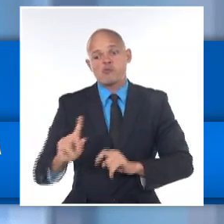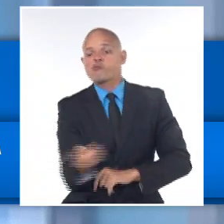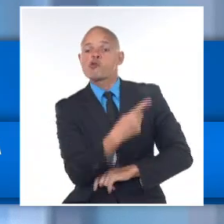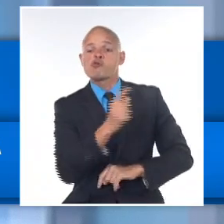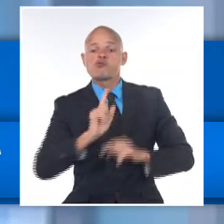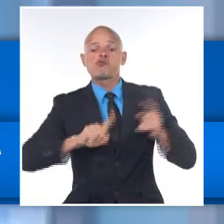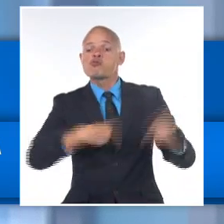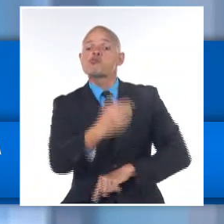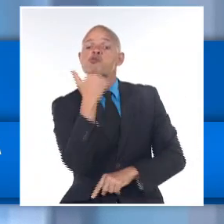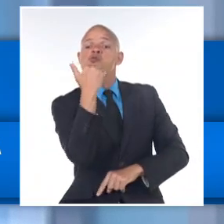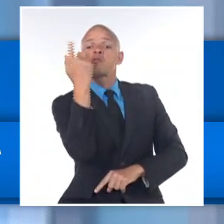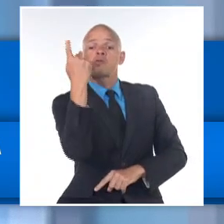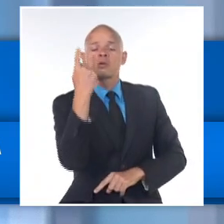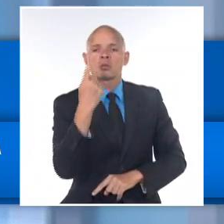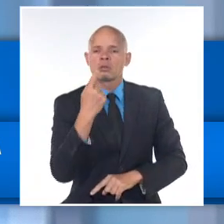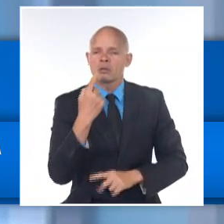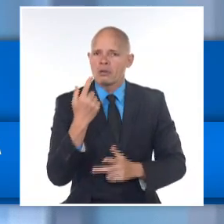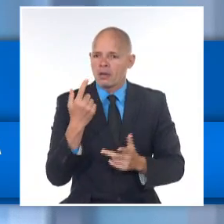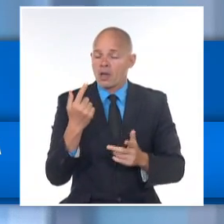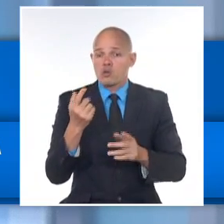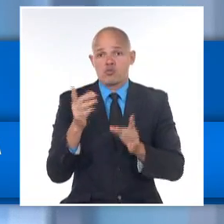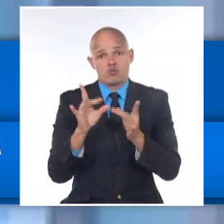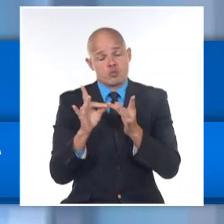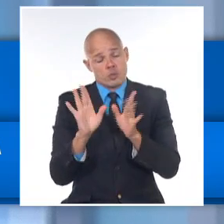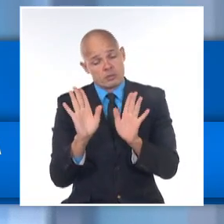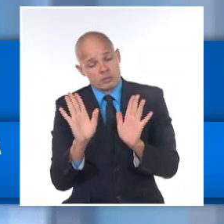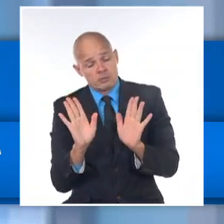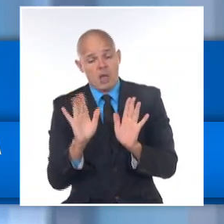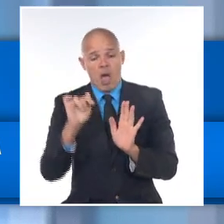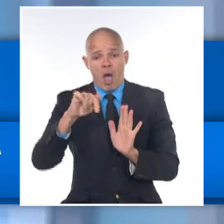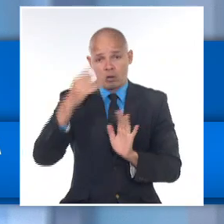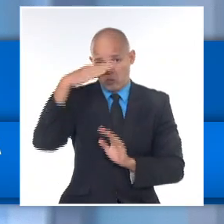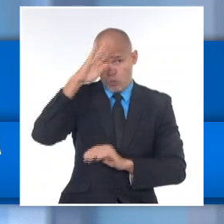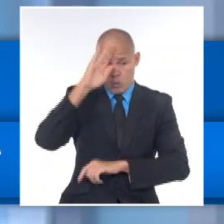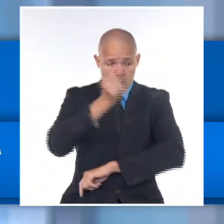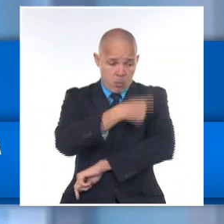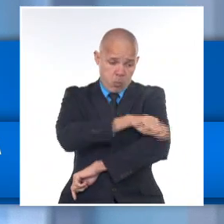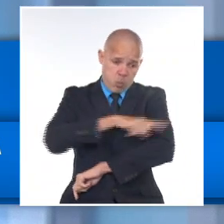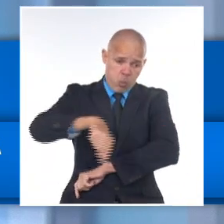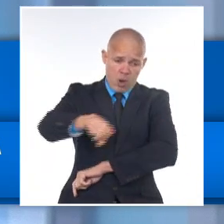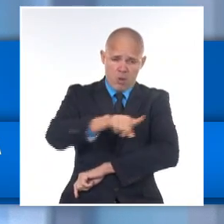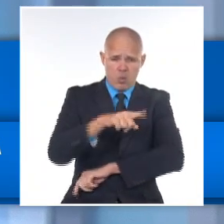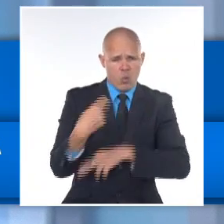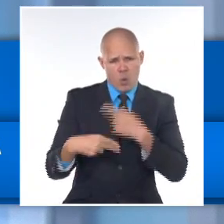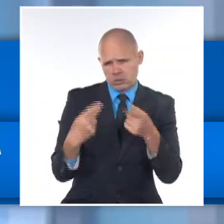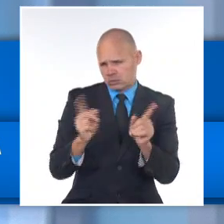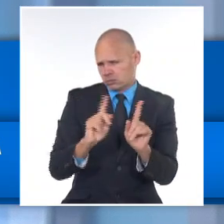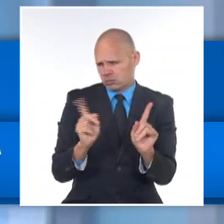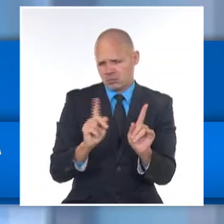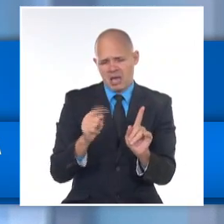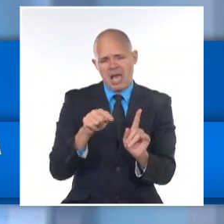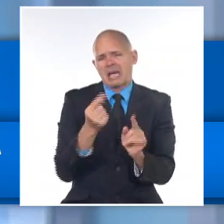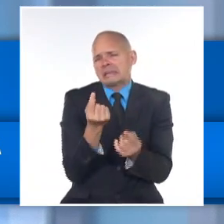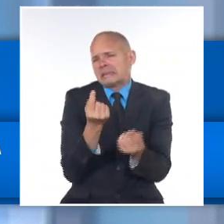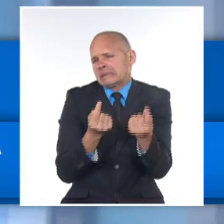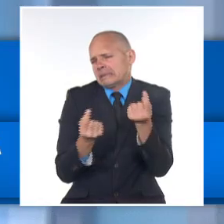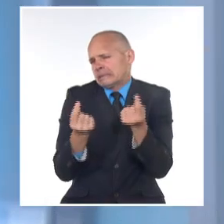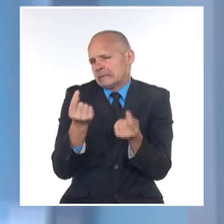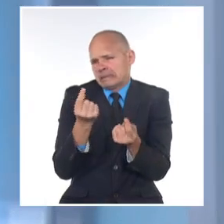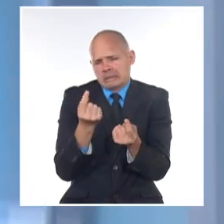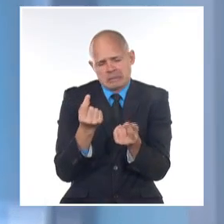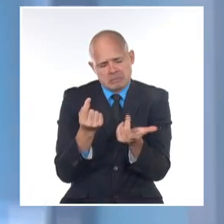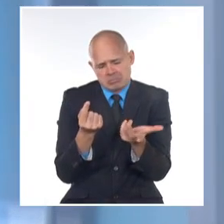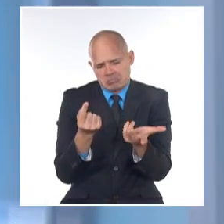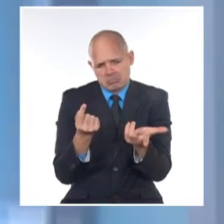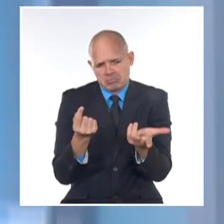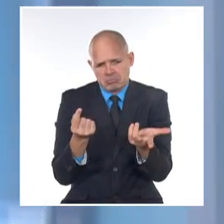tiene conciencia y el registro de delitos de los que vamos a analizar en el día de hoy es mínimo en relación con el impacto de la policía. No